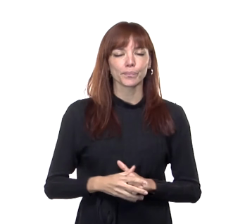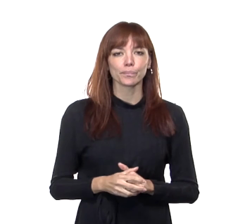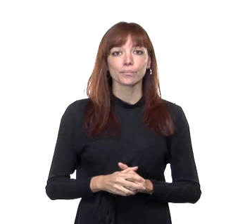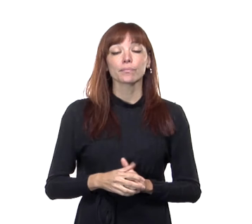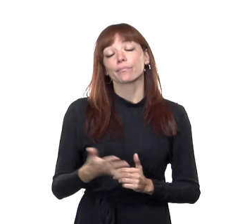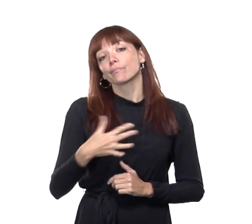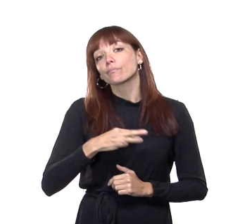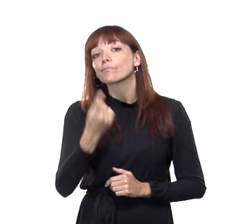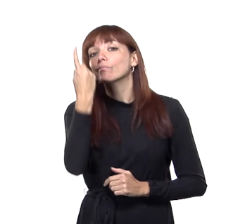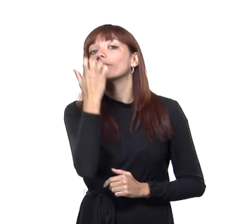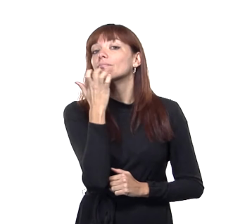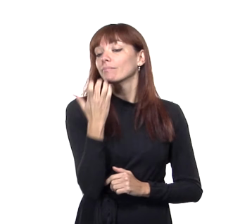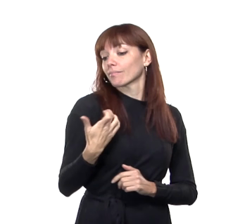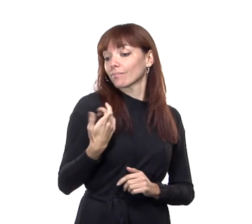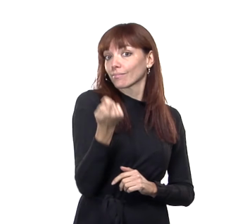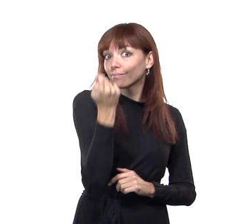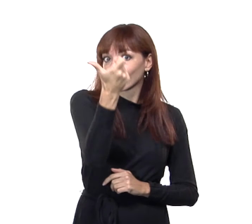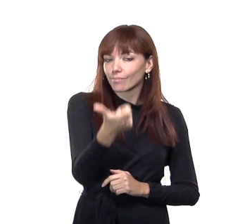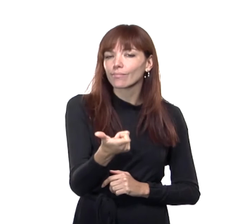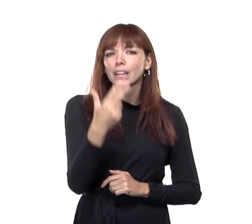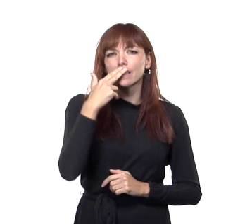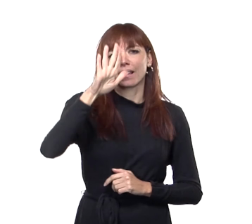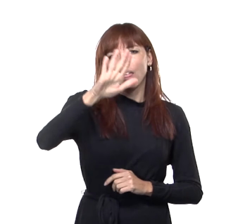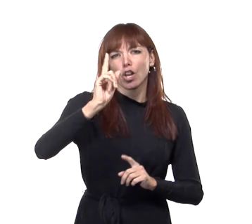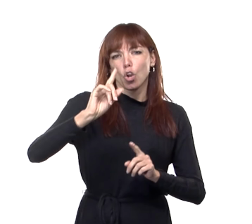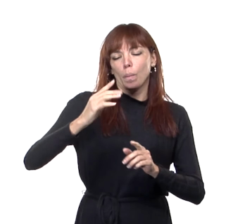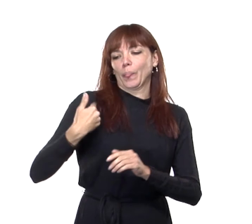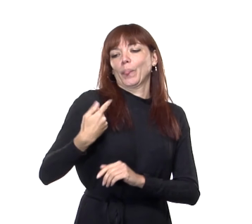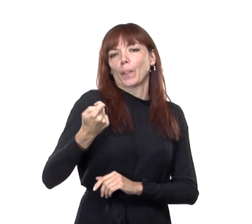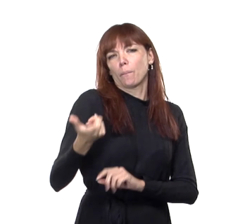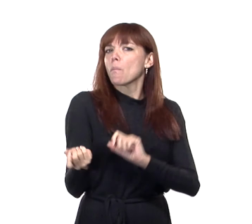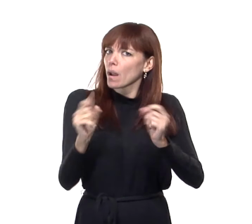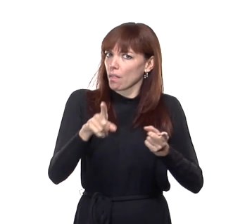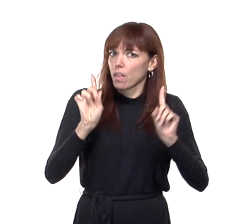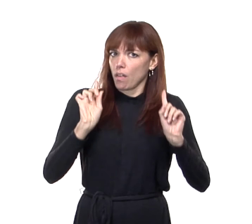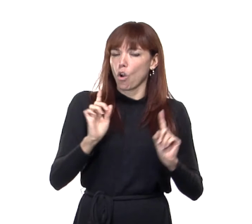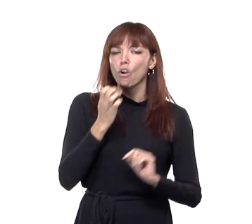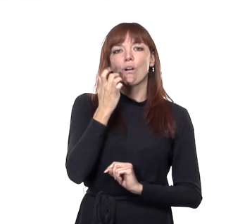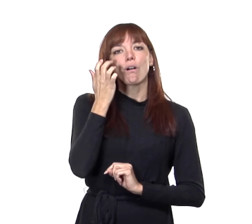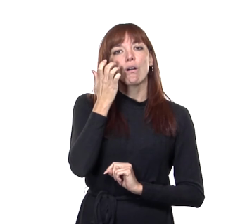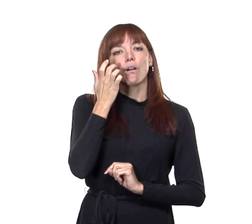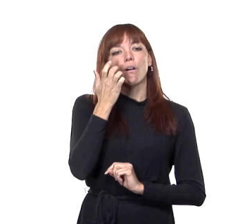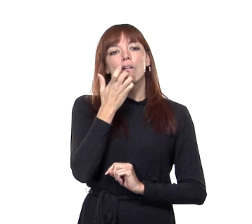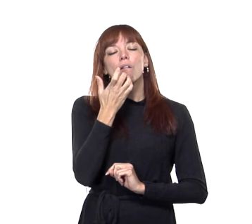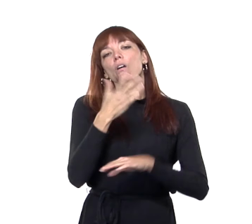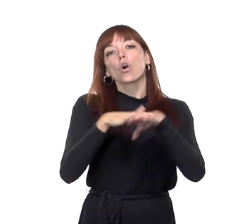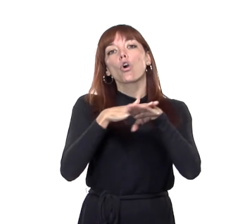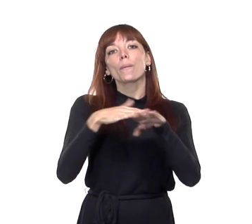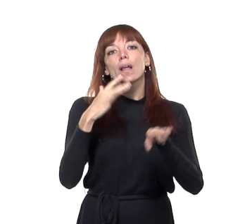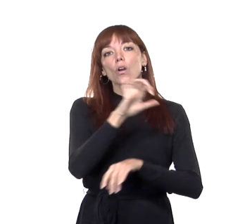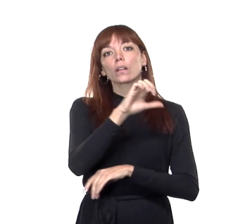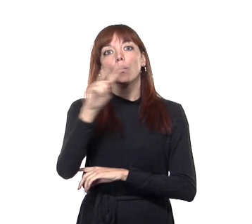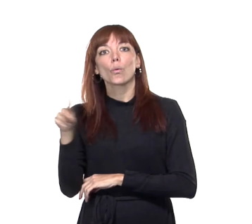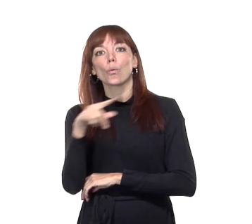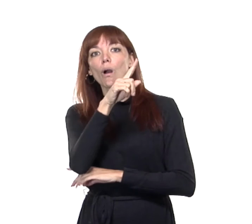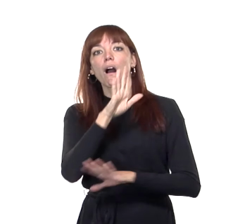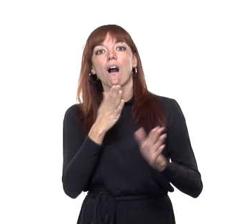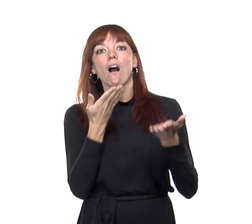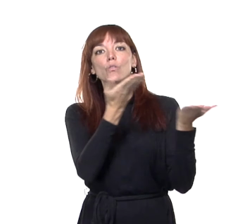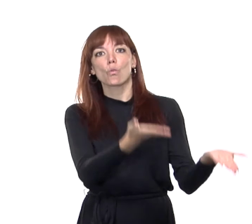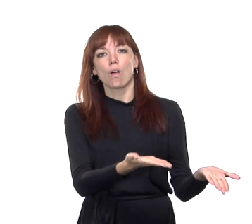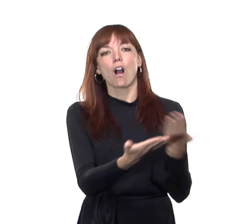quizás un ejemplo reciente más reciente que los nazis pero parecido es como el gobierno estadounidense ayudó al gobierno